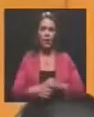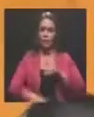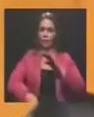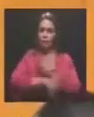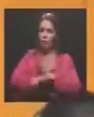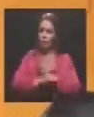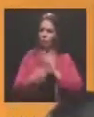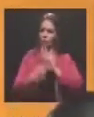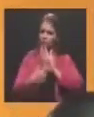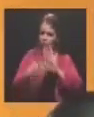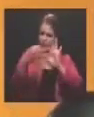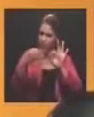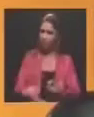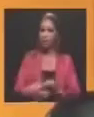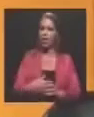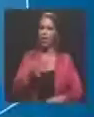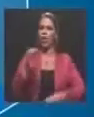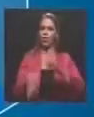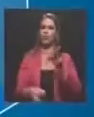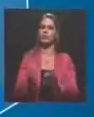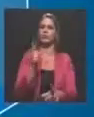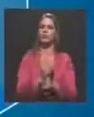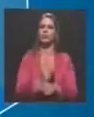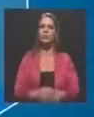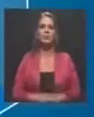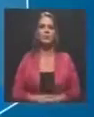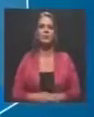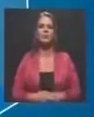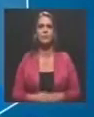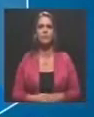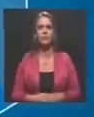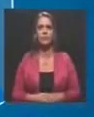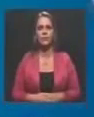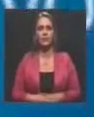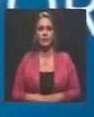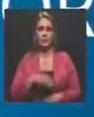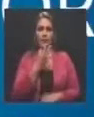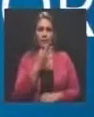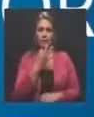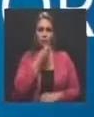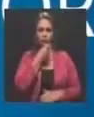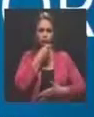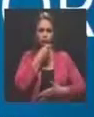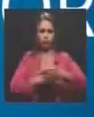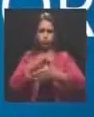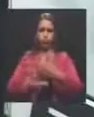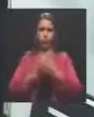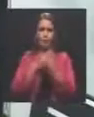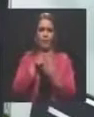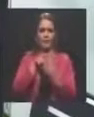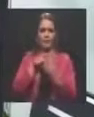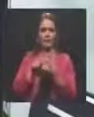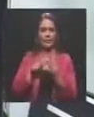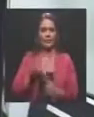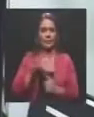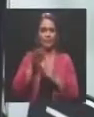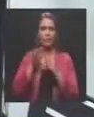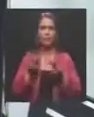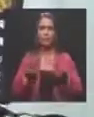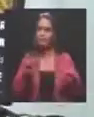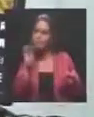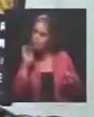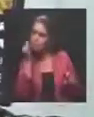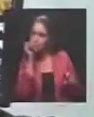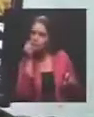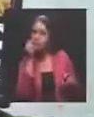más transparencia y sentido de justicia. Y para esta evaluación, tres árbitros especializados y certificados estarán en la sala